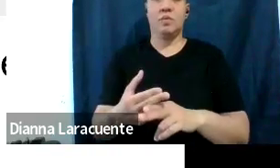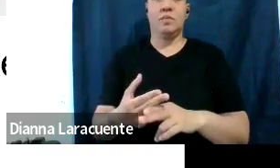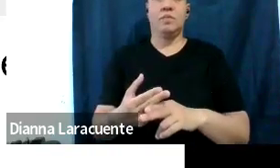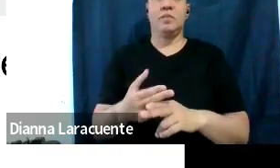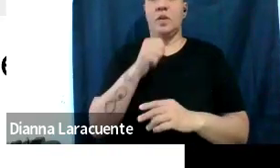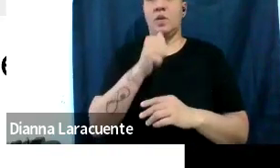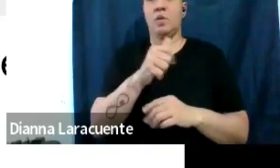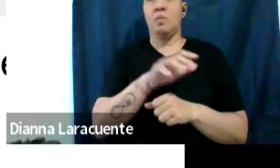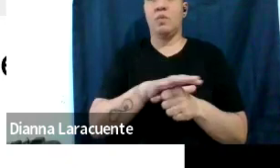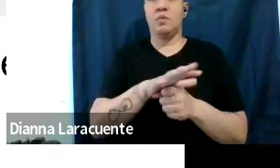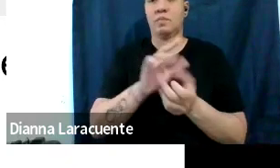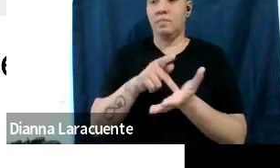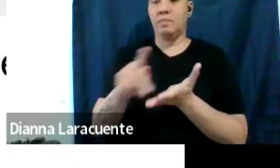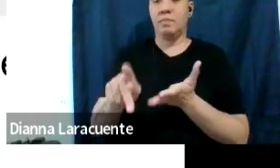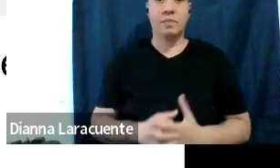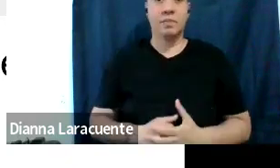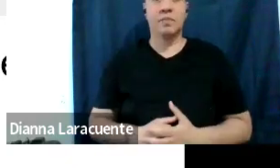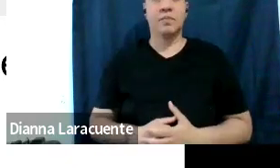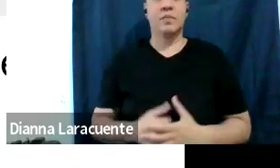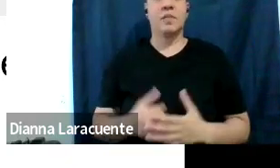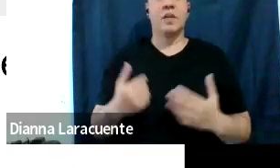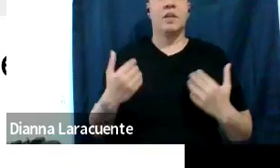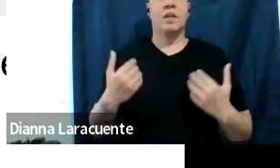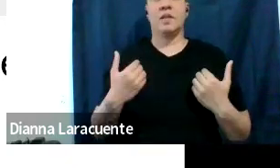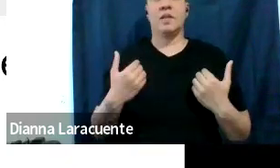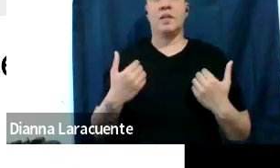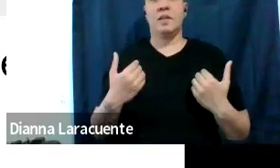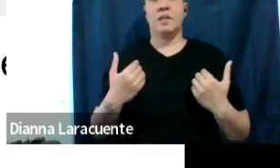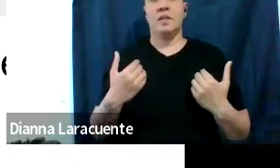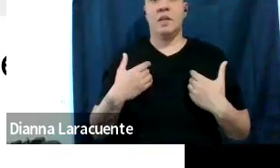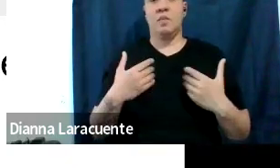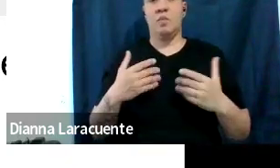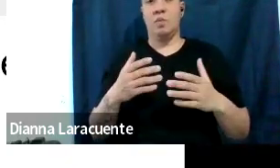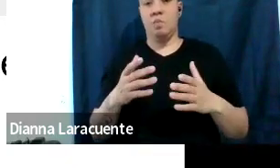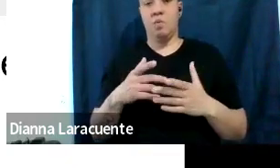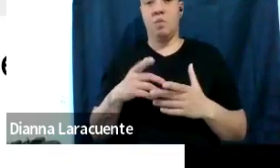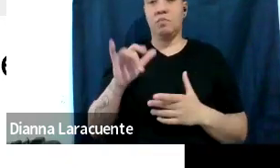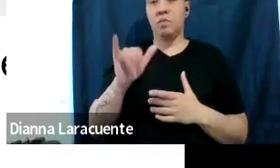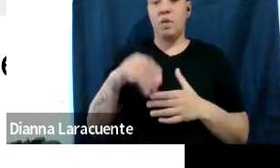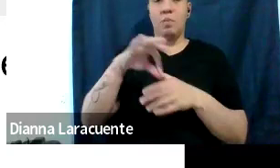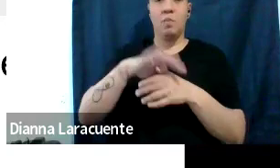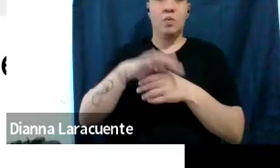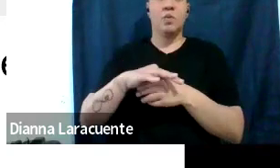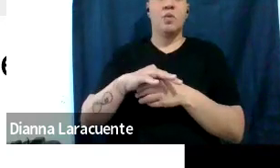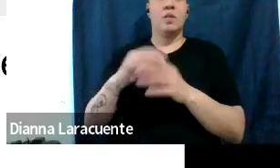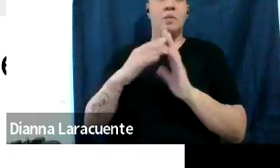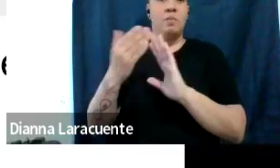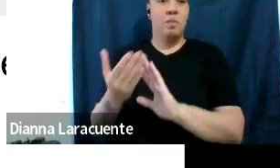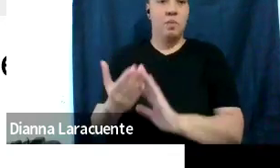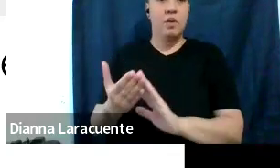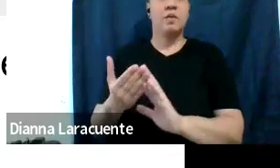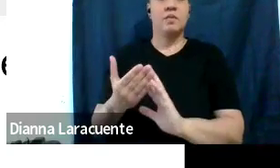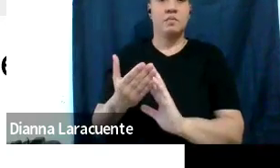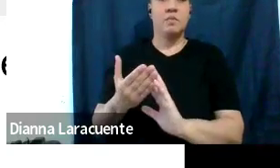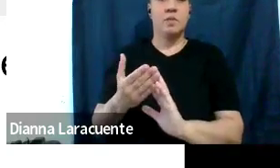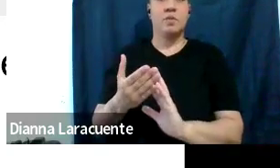que los paga. Teníamos unas cámaras insulares electas por el voto del pueblo, con facultad para